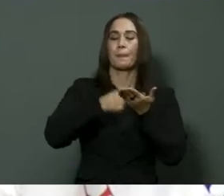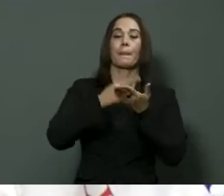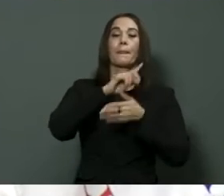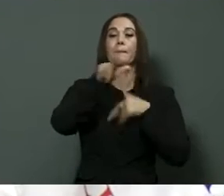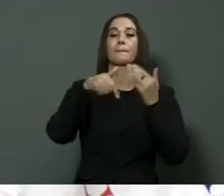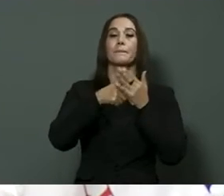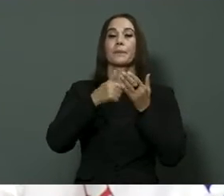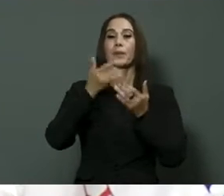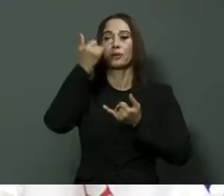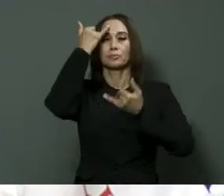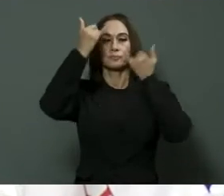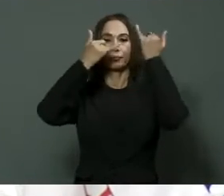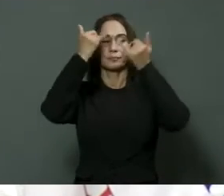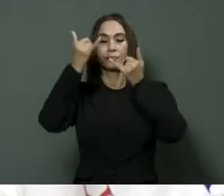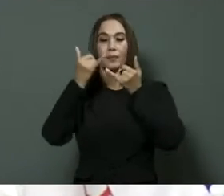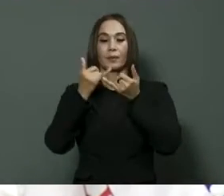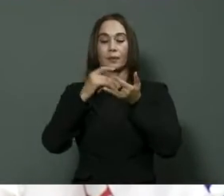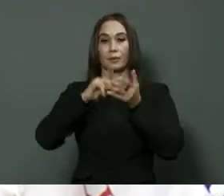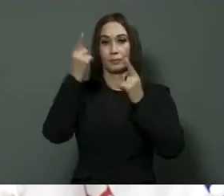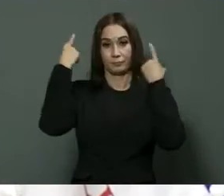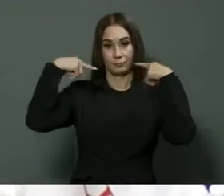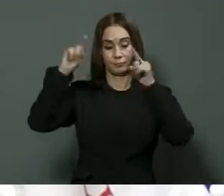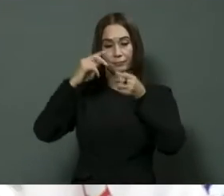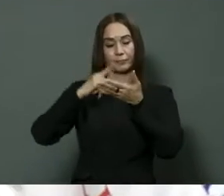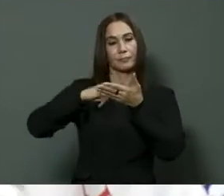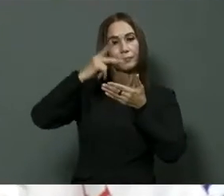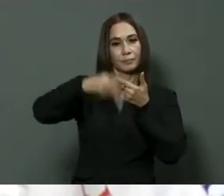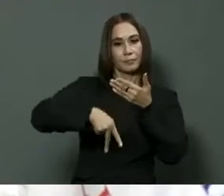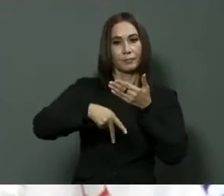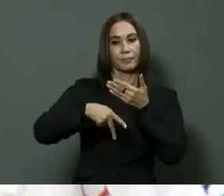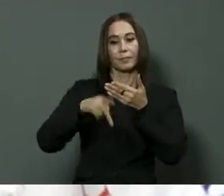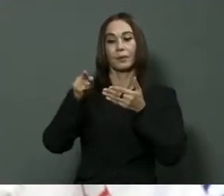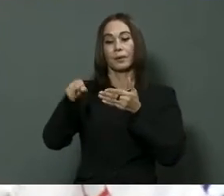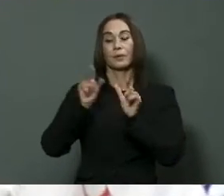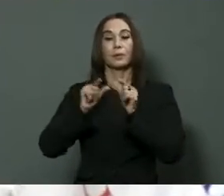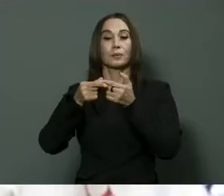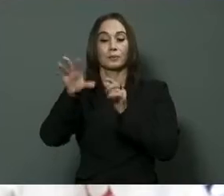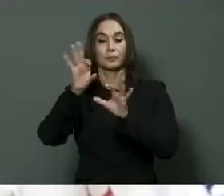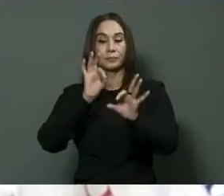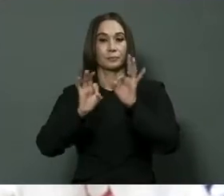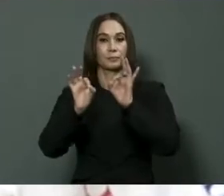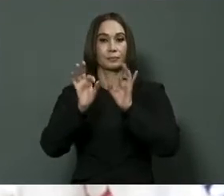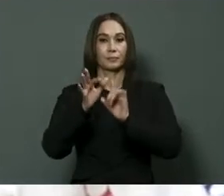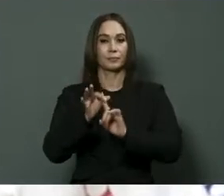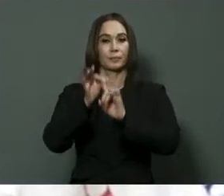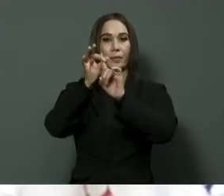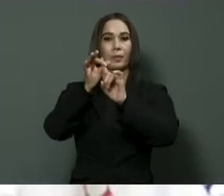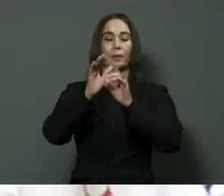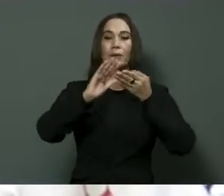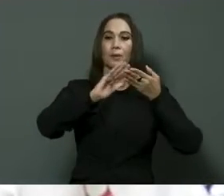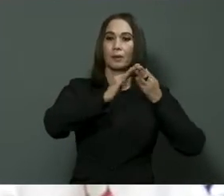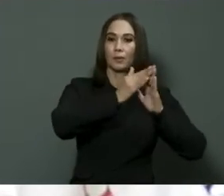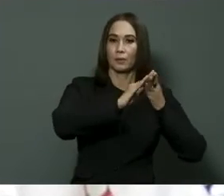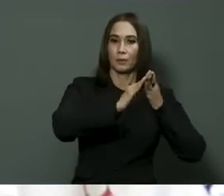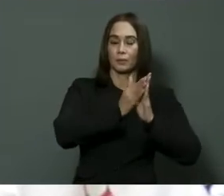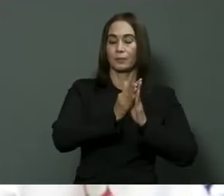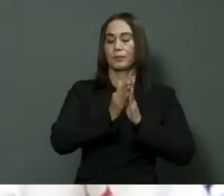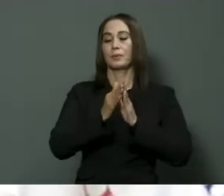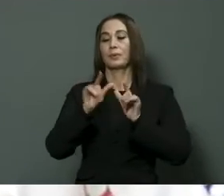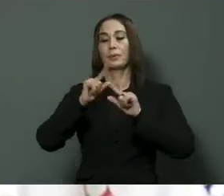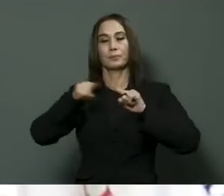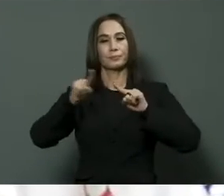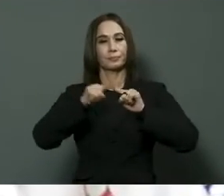pudimos articular este gran proyecto con sus actores principales, las juntas de vecinos, los